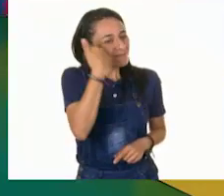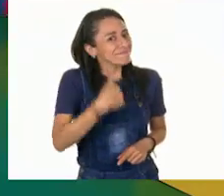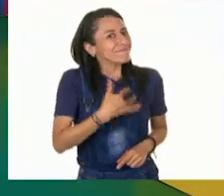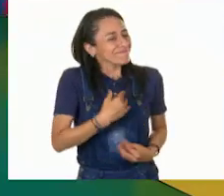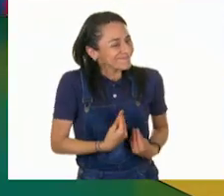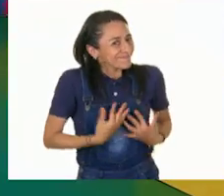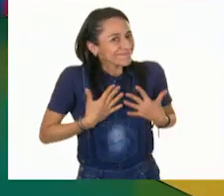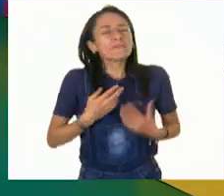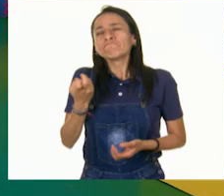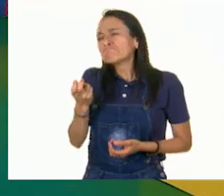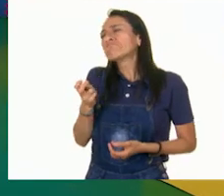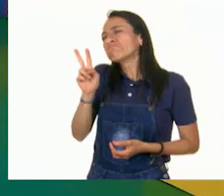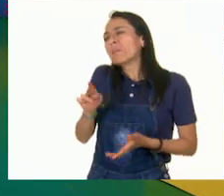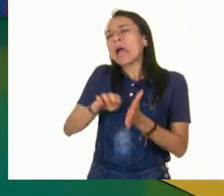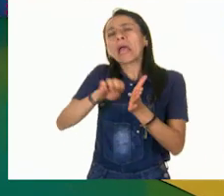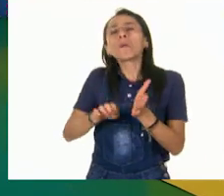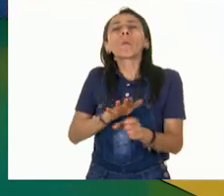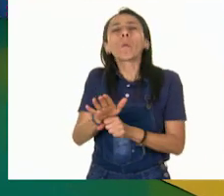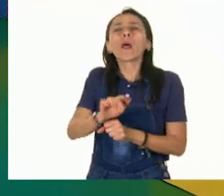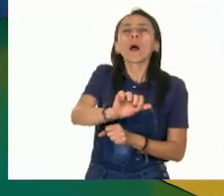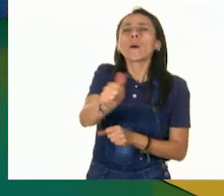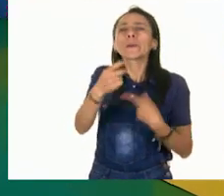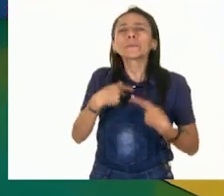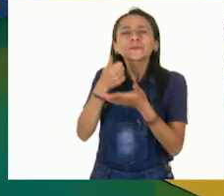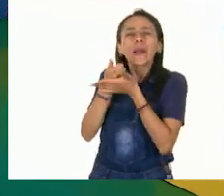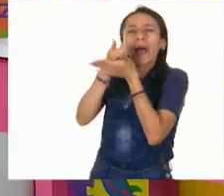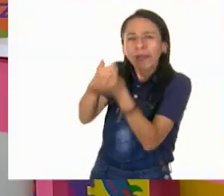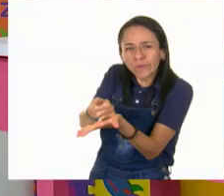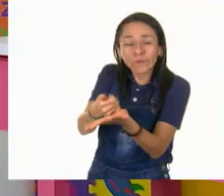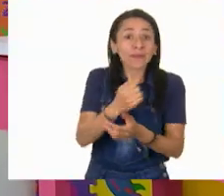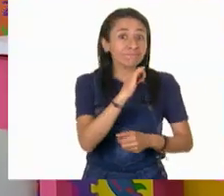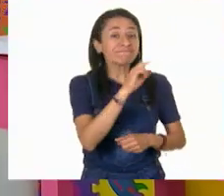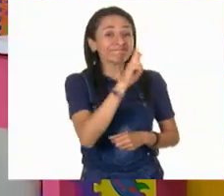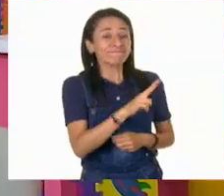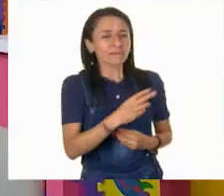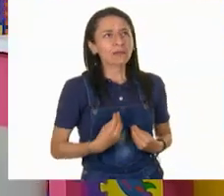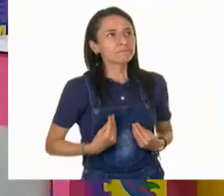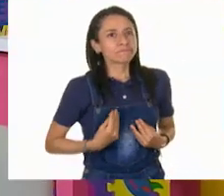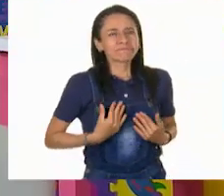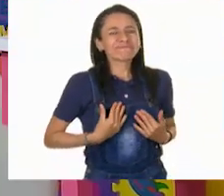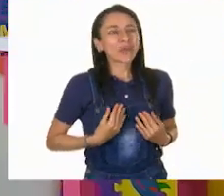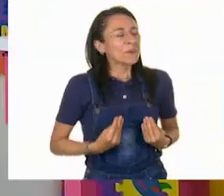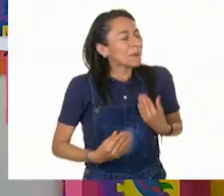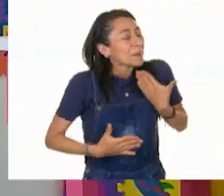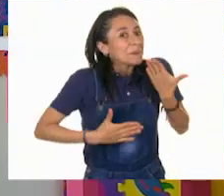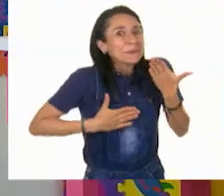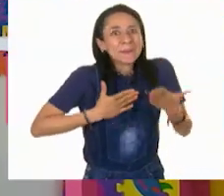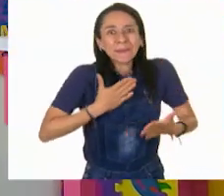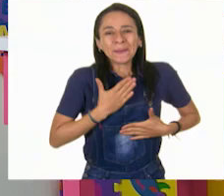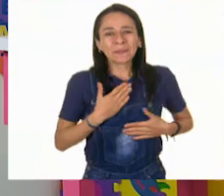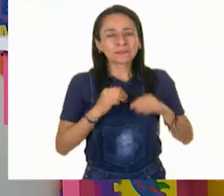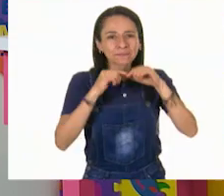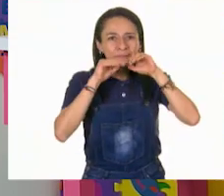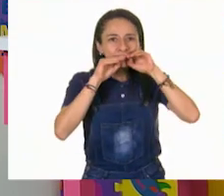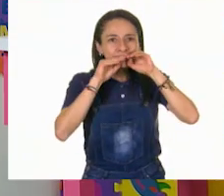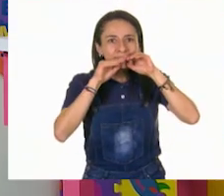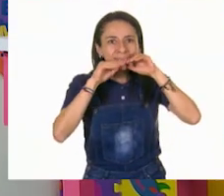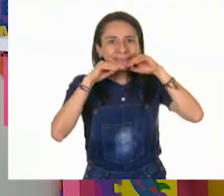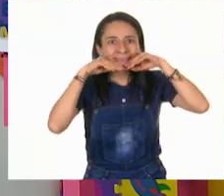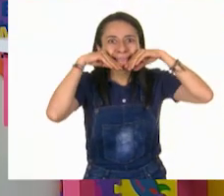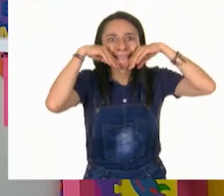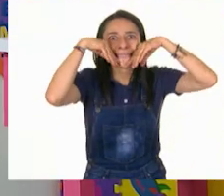Siento, más allá del regocijo, siento alegría, me siento pleno, mi sonrisa se pone muy grande. Exacto. Mi